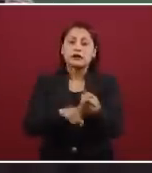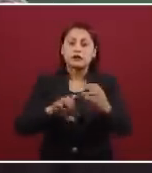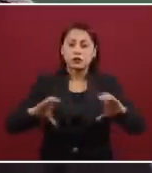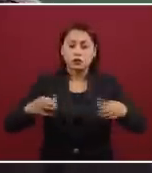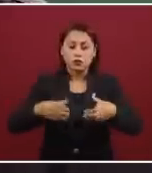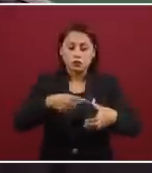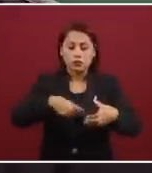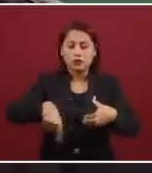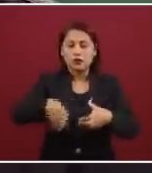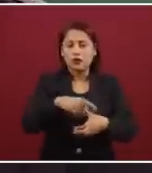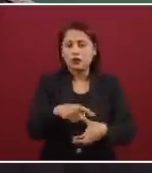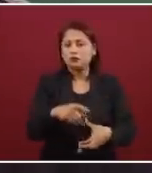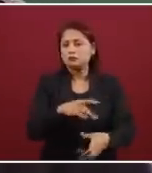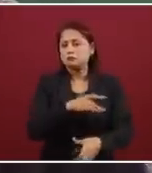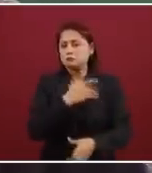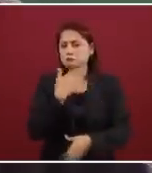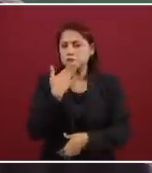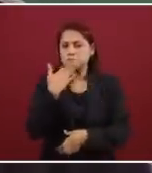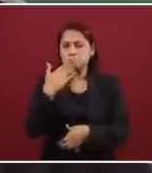el eslogan